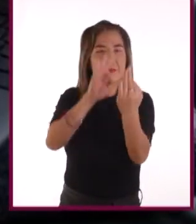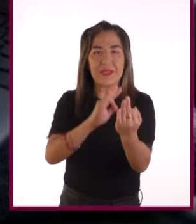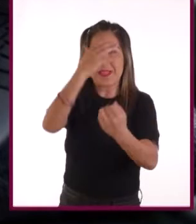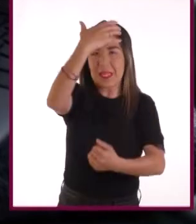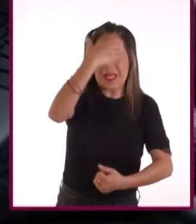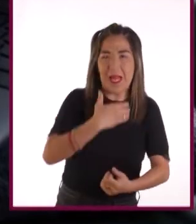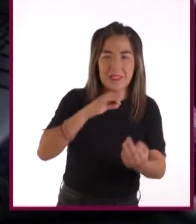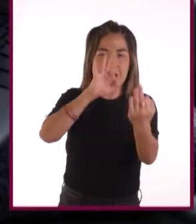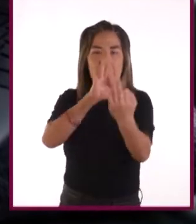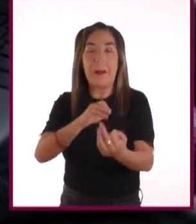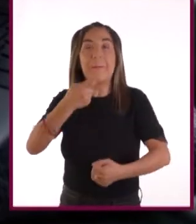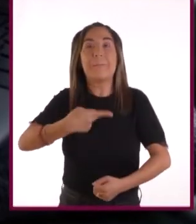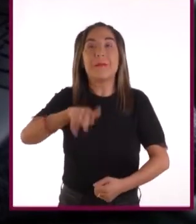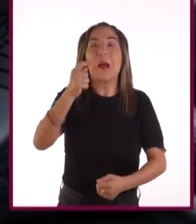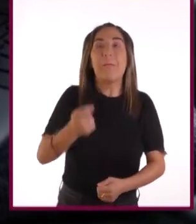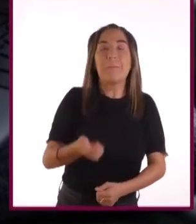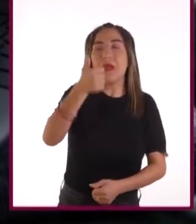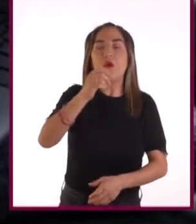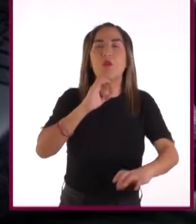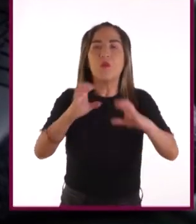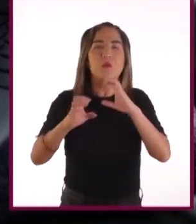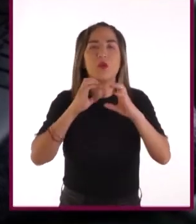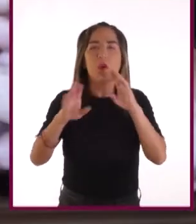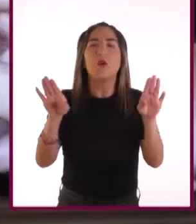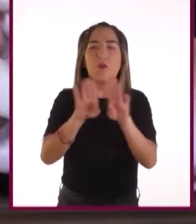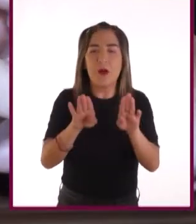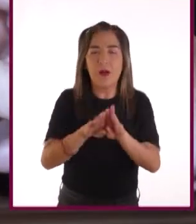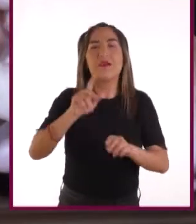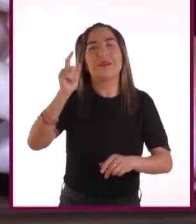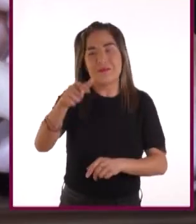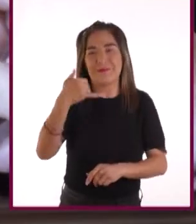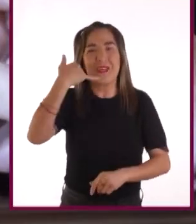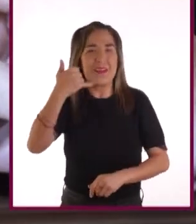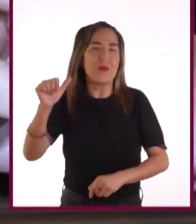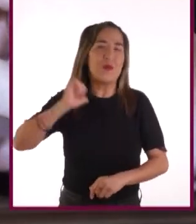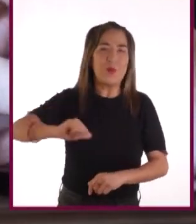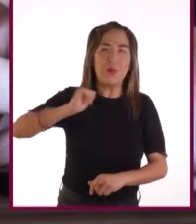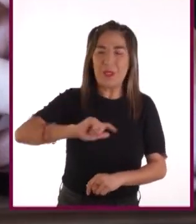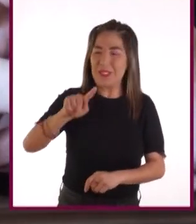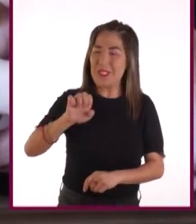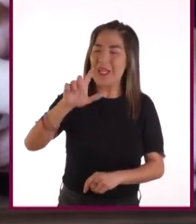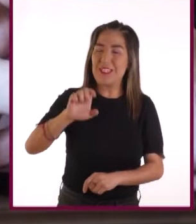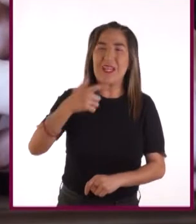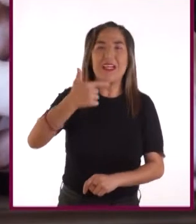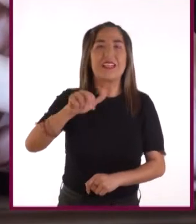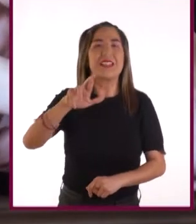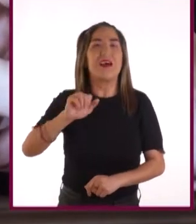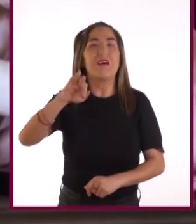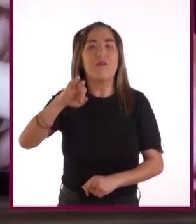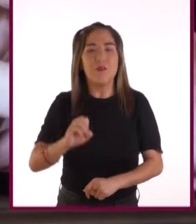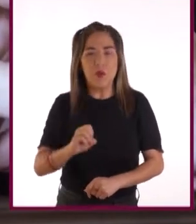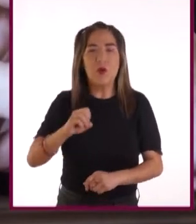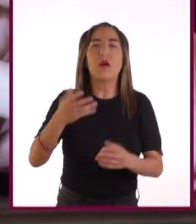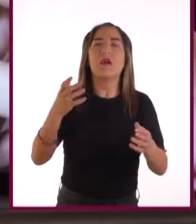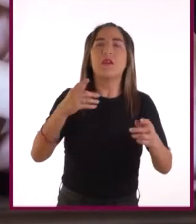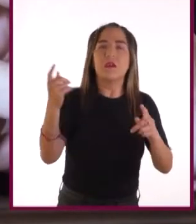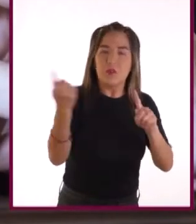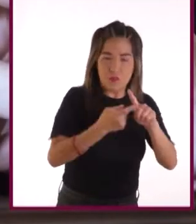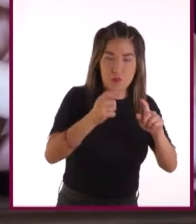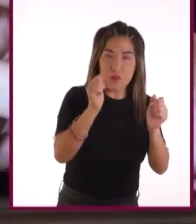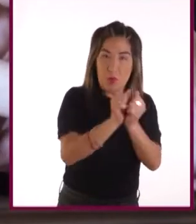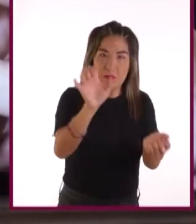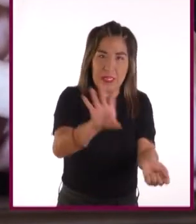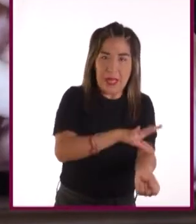cara, pero de las primeras comunicaciones, pues obviamente es el telégrafo, de los más importantes, tanto alámbrico como